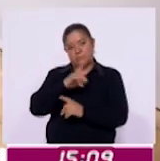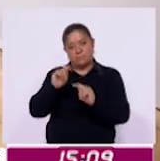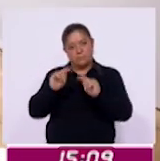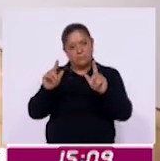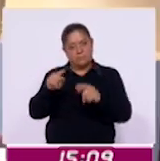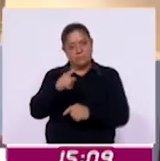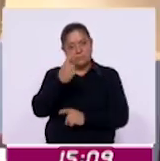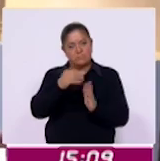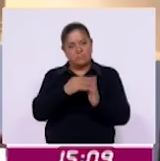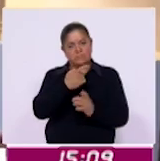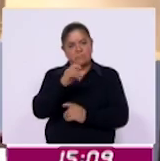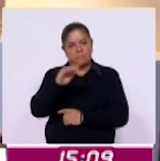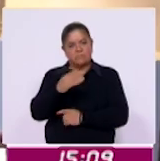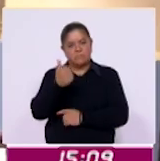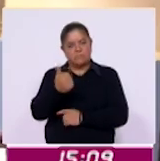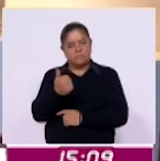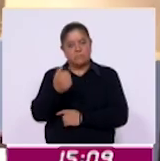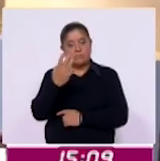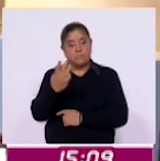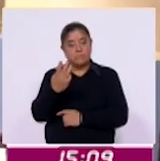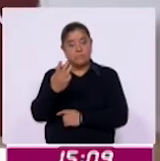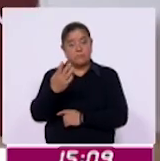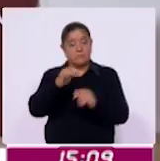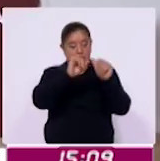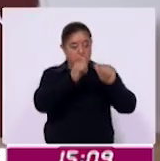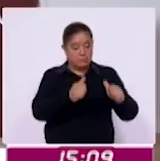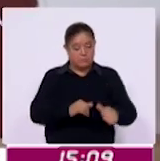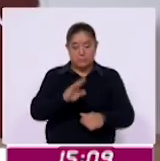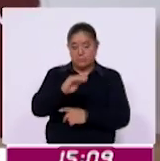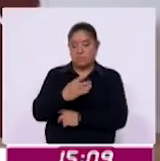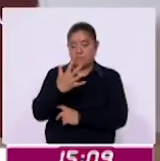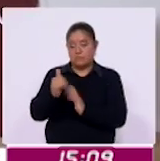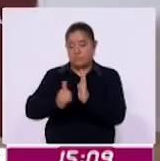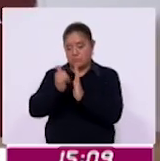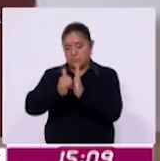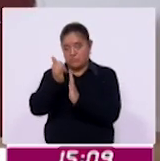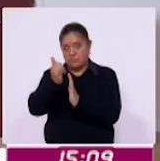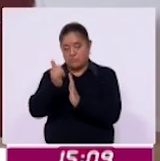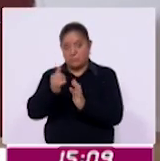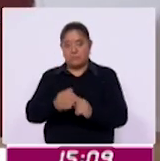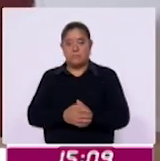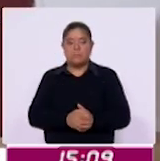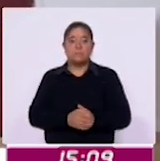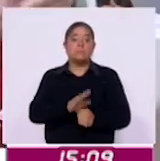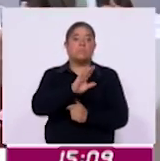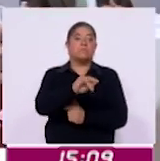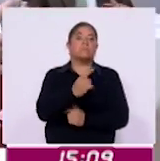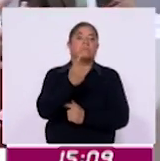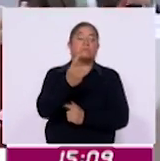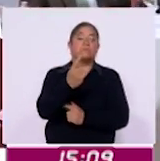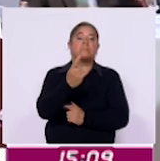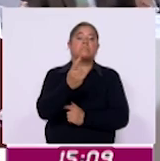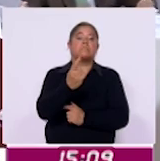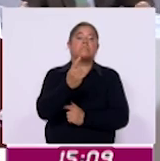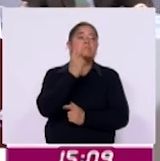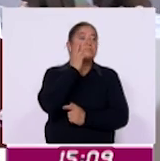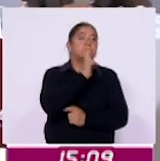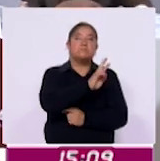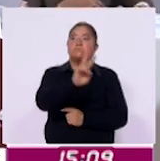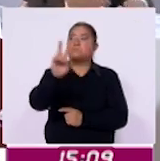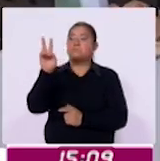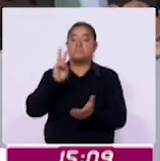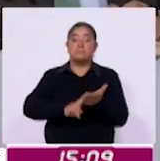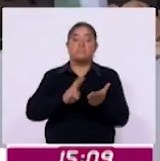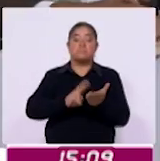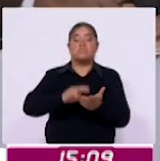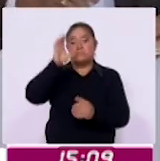con 1.193 monumentos históricos, 95 conjuntos arquitectónicos y 91 bienes inmuebles con valor cultural,